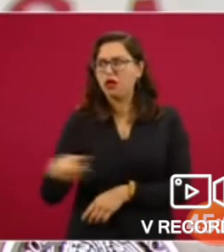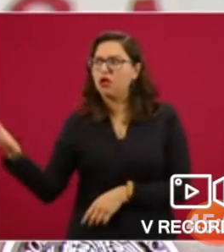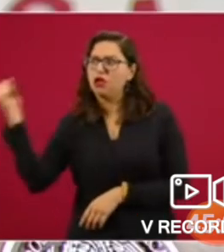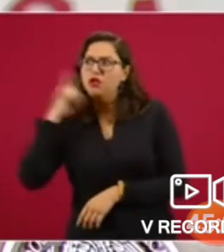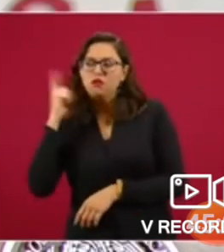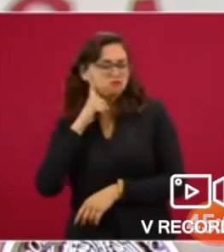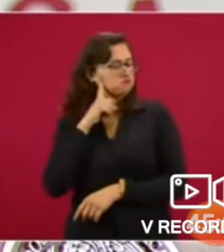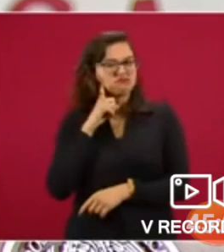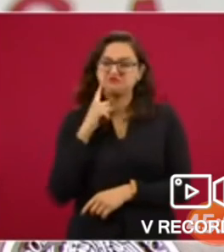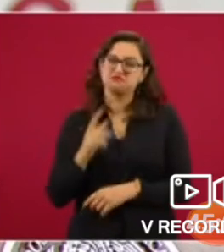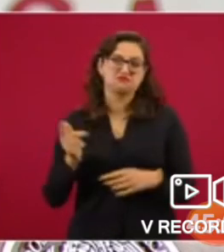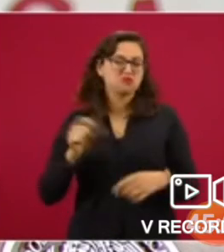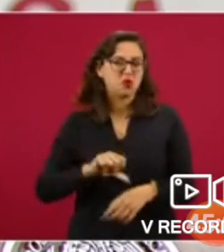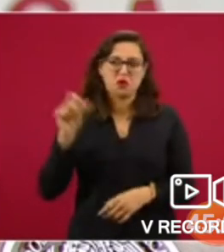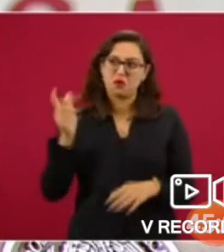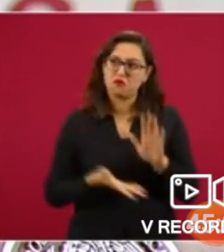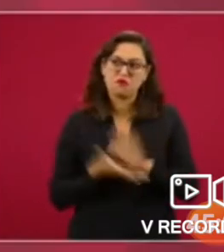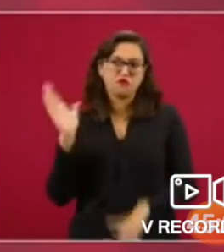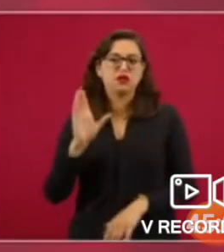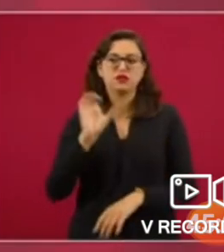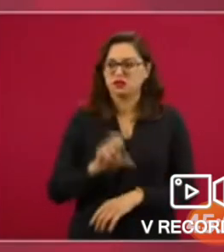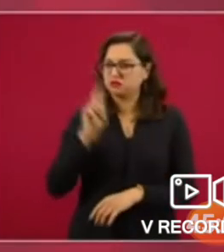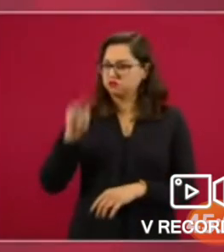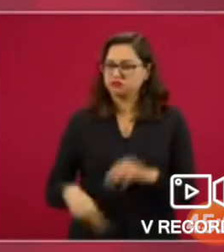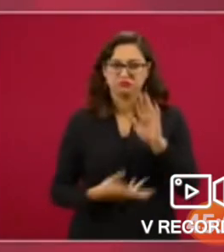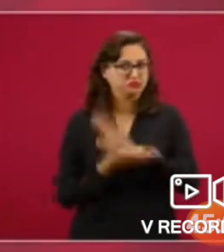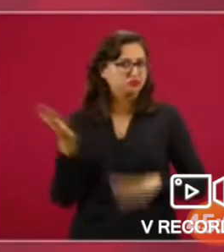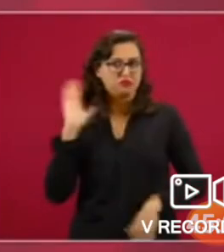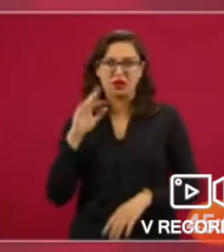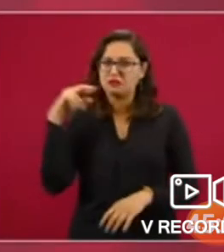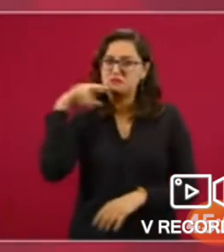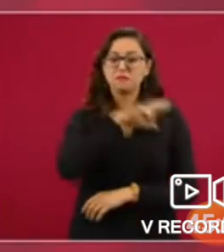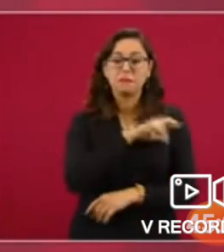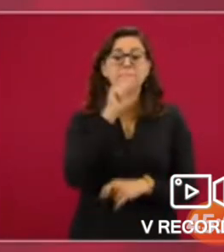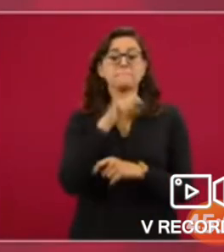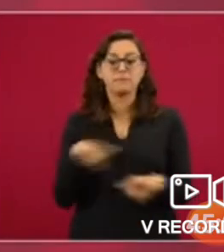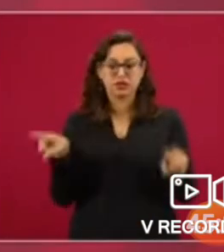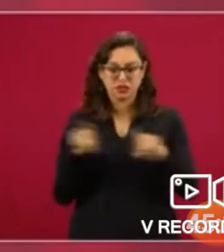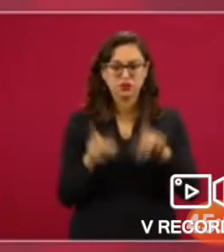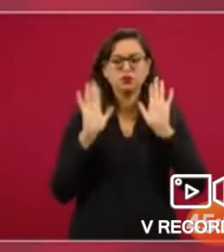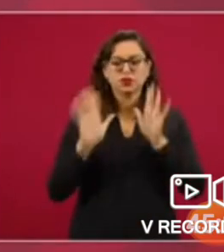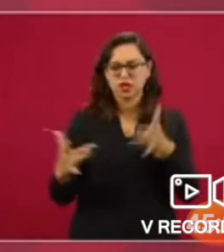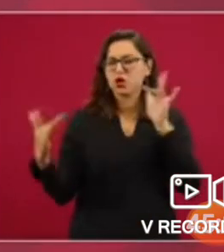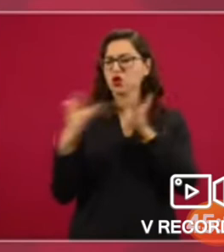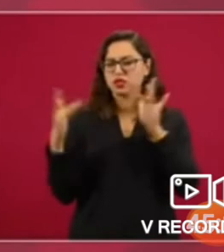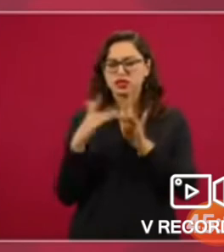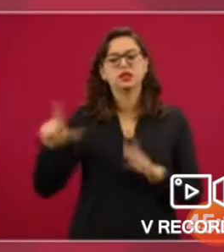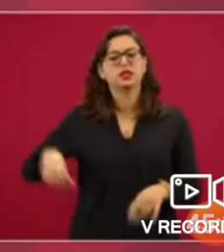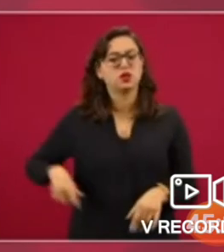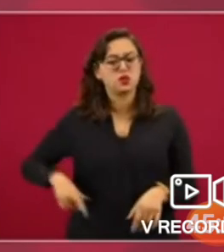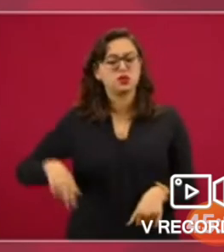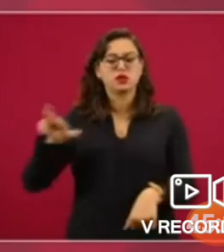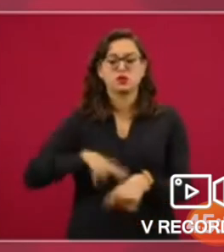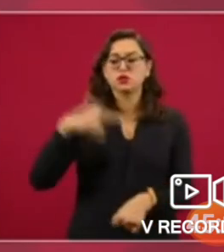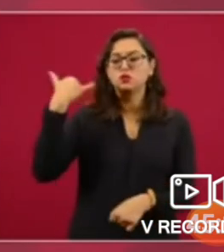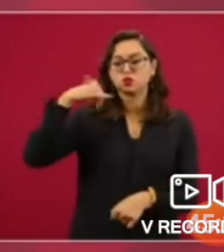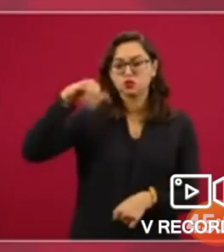a Cancún, y hablé también con el gobernador de Yucatán. Entonces